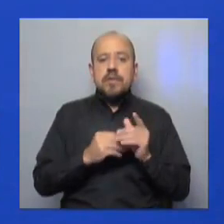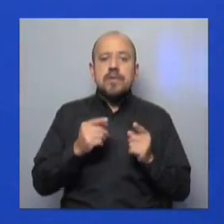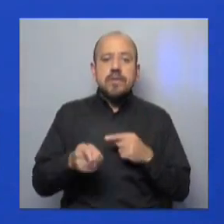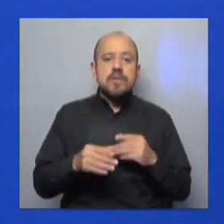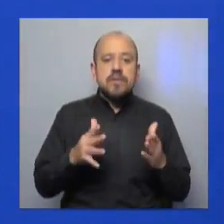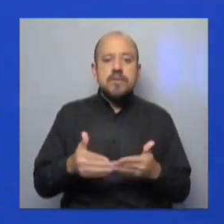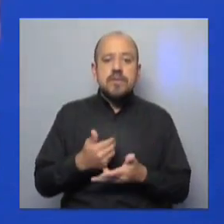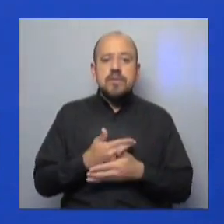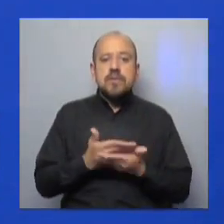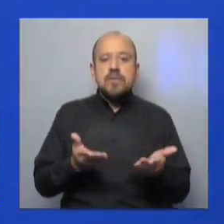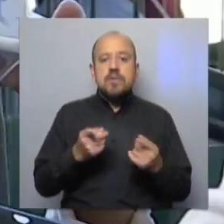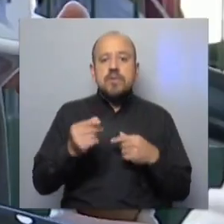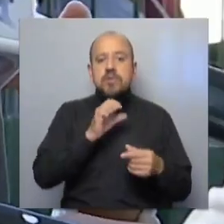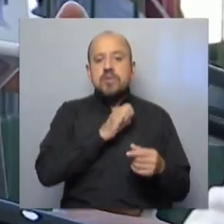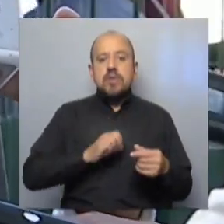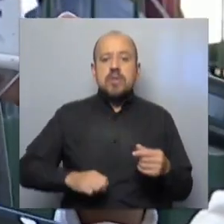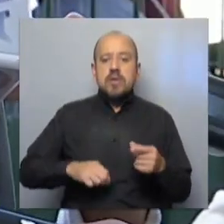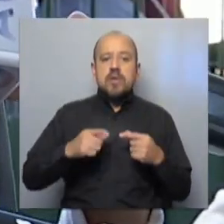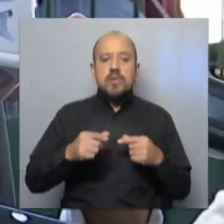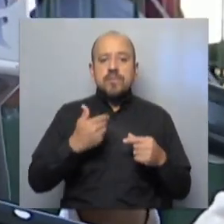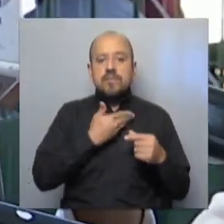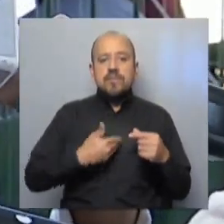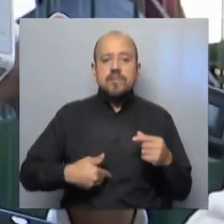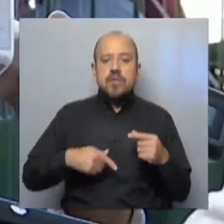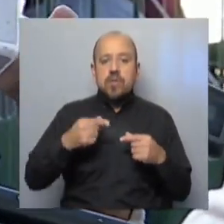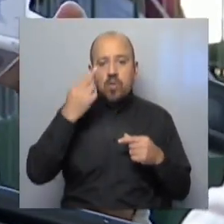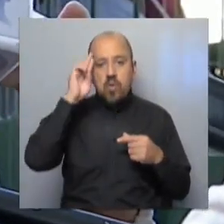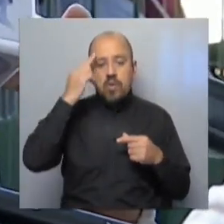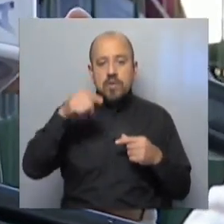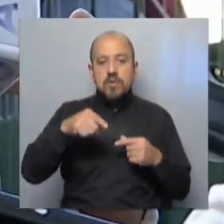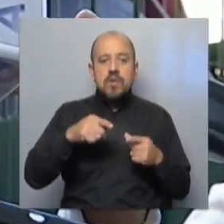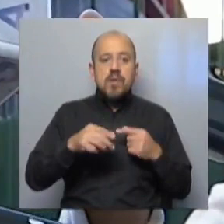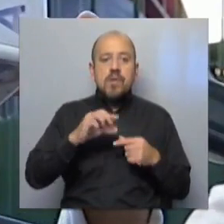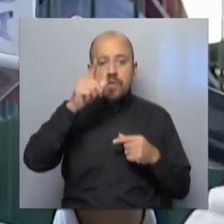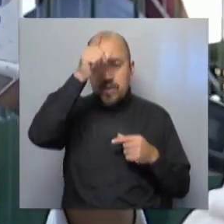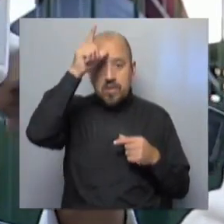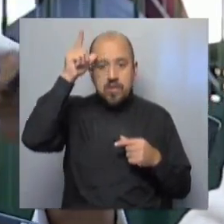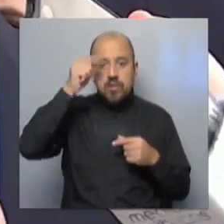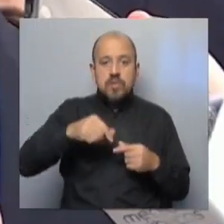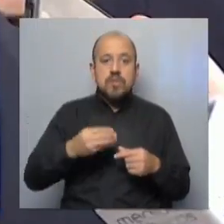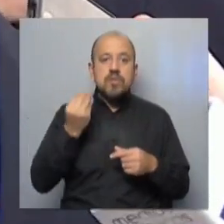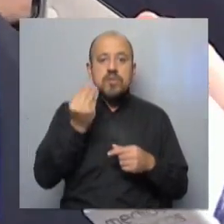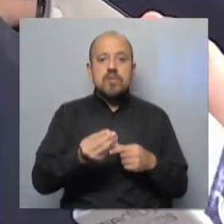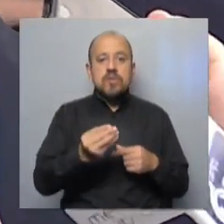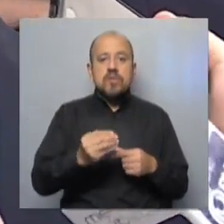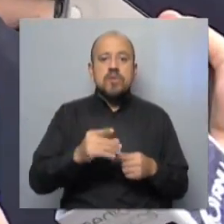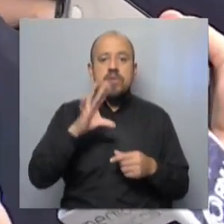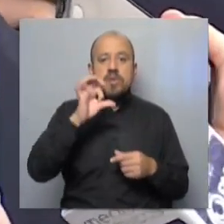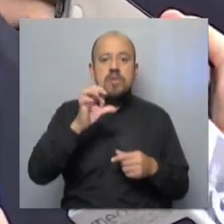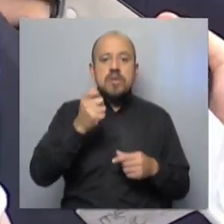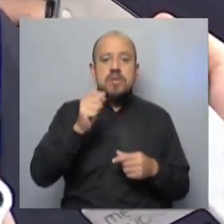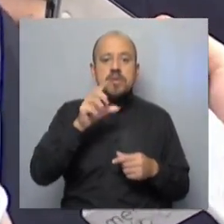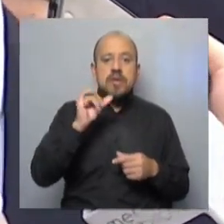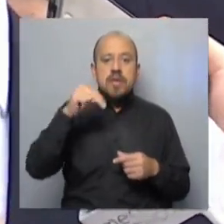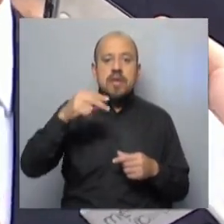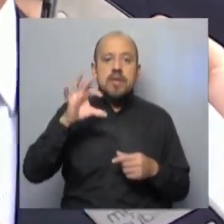presentadas por los estados miembros el gobierno uruguayo encabezado por luis lacalle pou postuló a salinas en marzo de este año